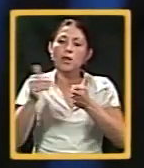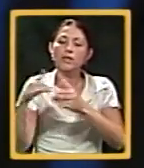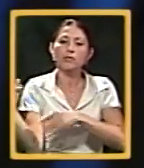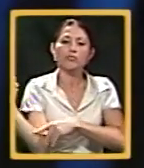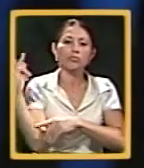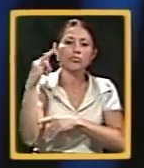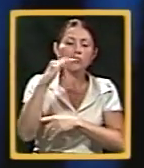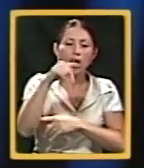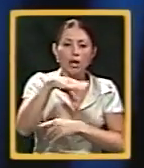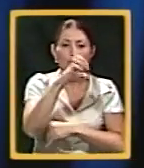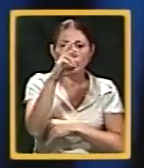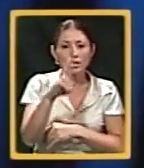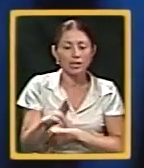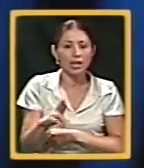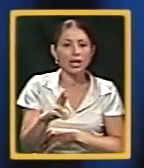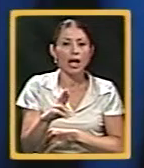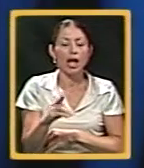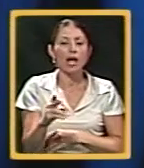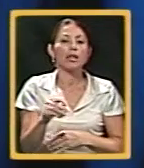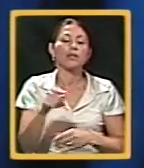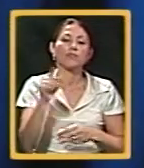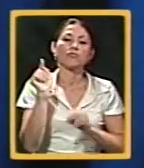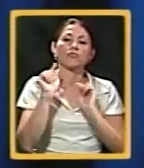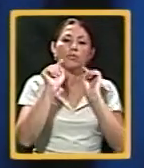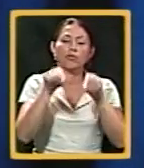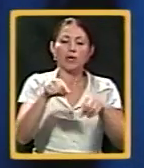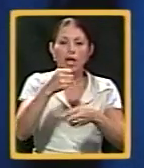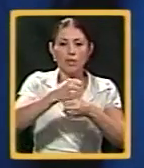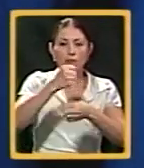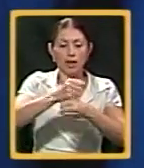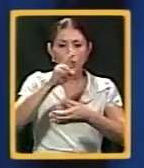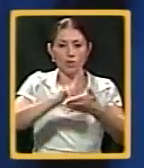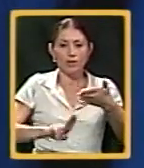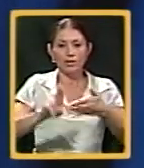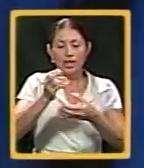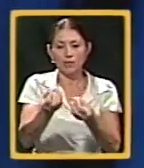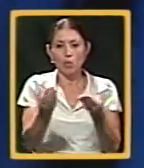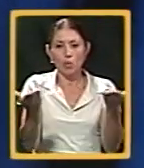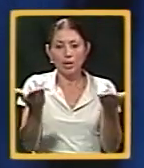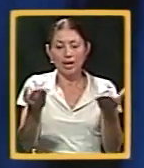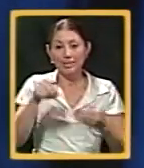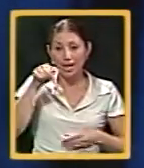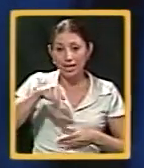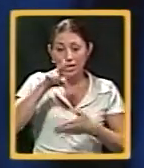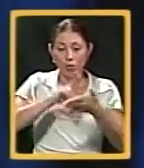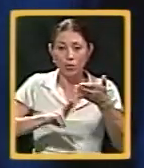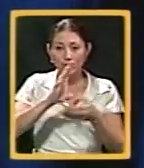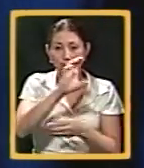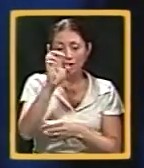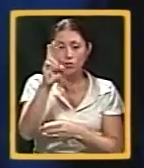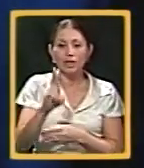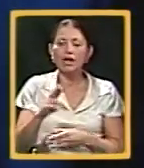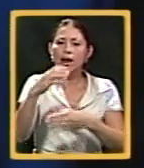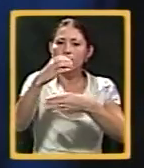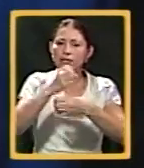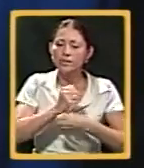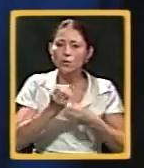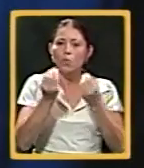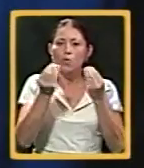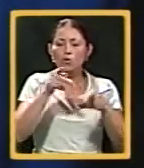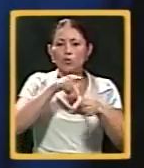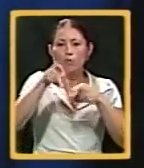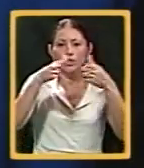a las universidades públicas, ¿verdad? La Universidad de Costa Rica recibió muchos de esos profesionales